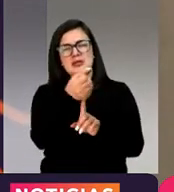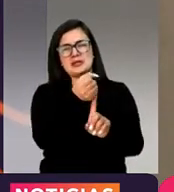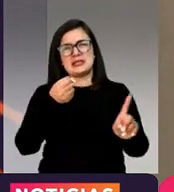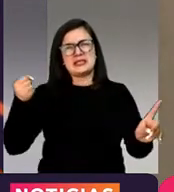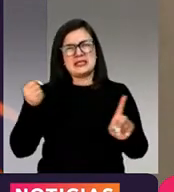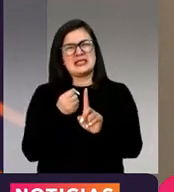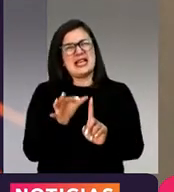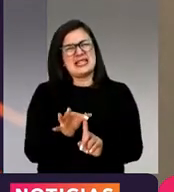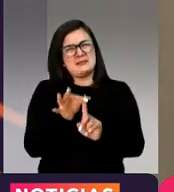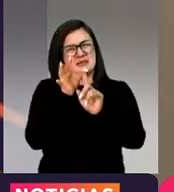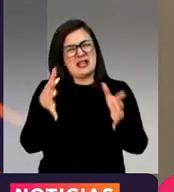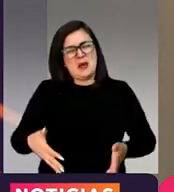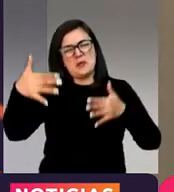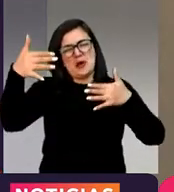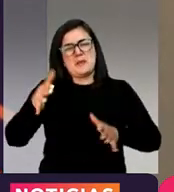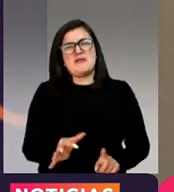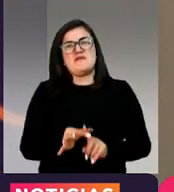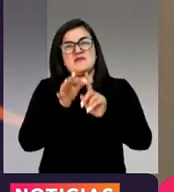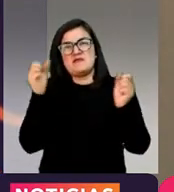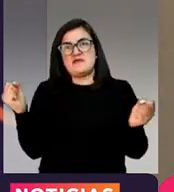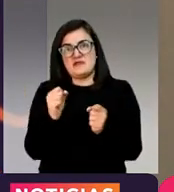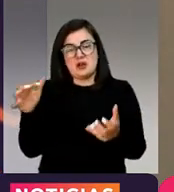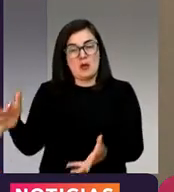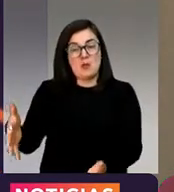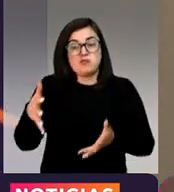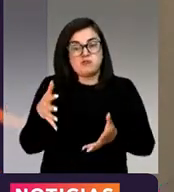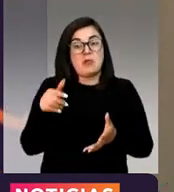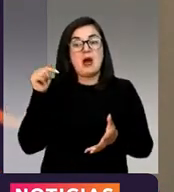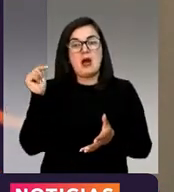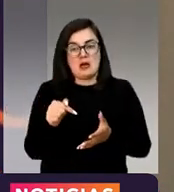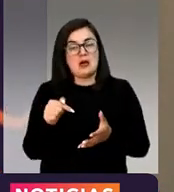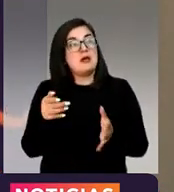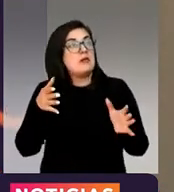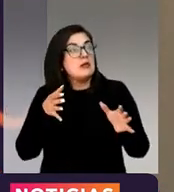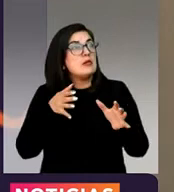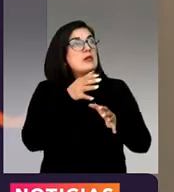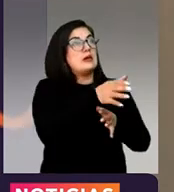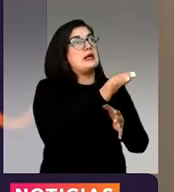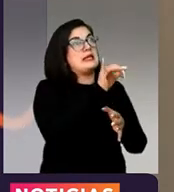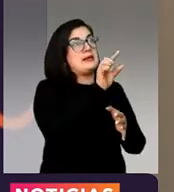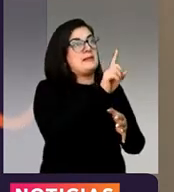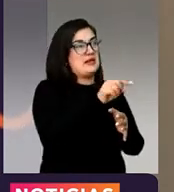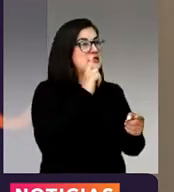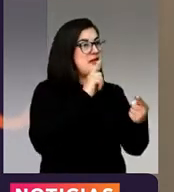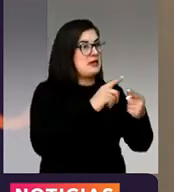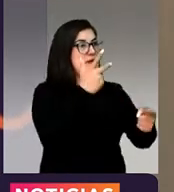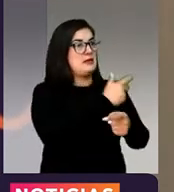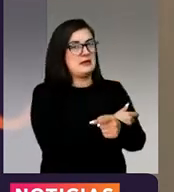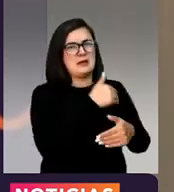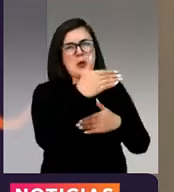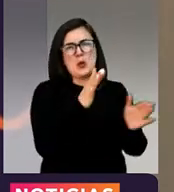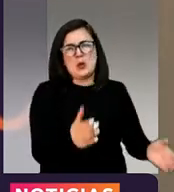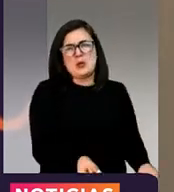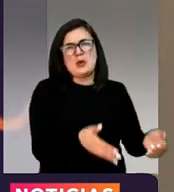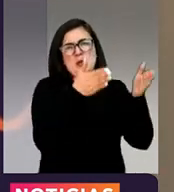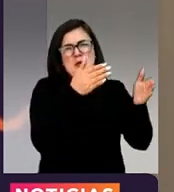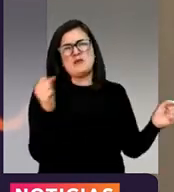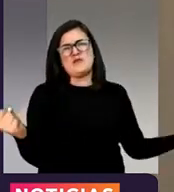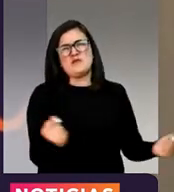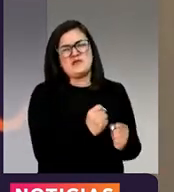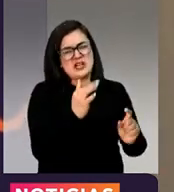a los diferentes municipios, los municipios las entregan a las IPS vacunadoras igualmente mediante cajas térmicas, garantizando la